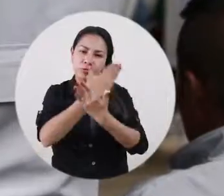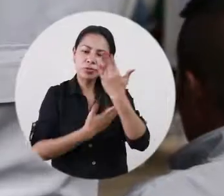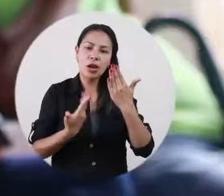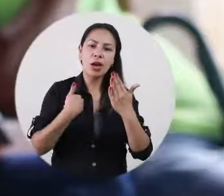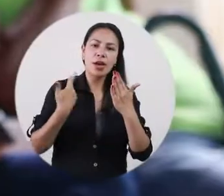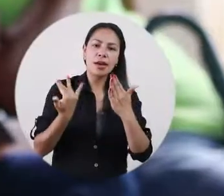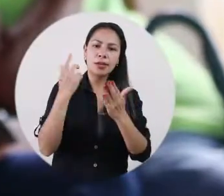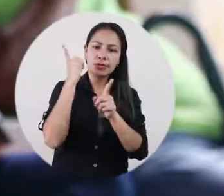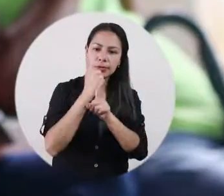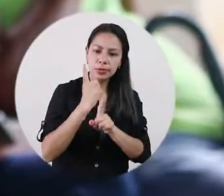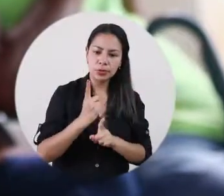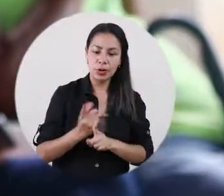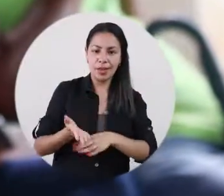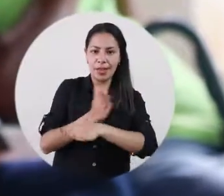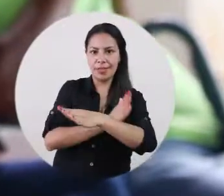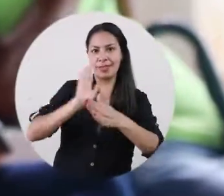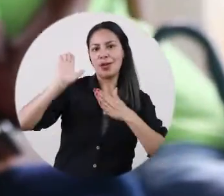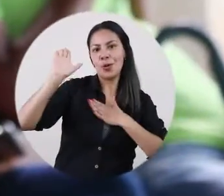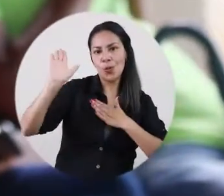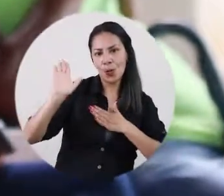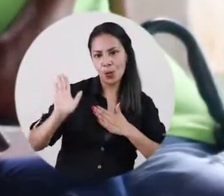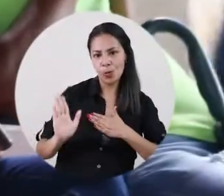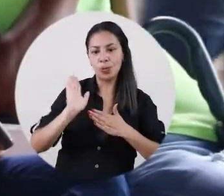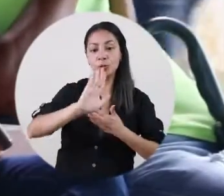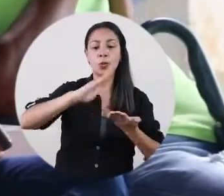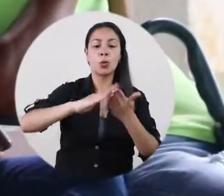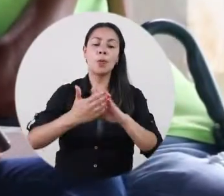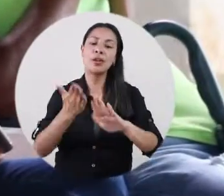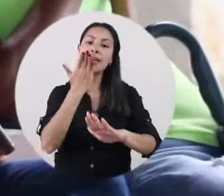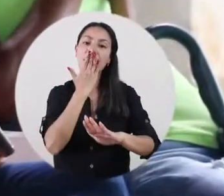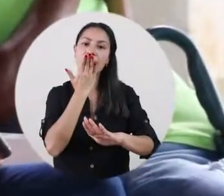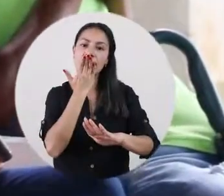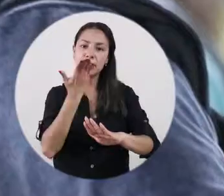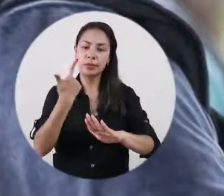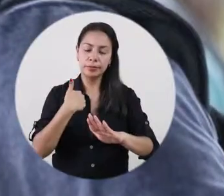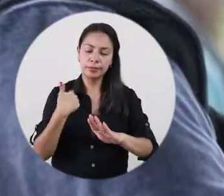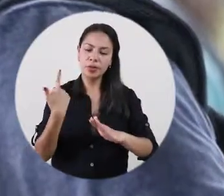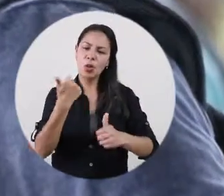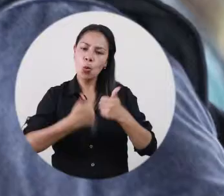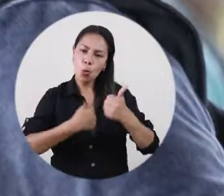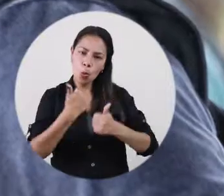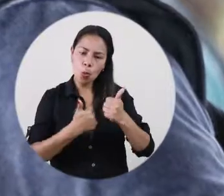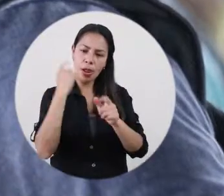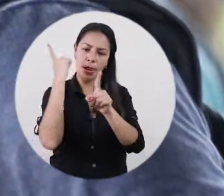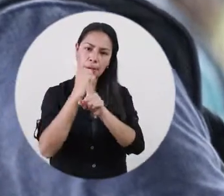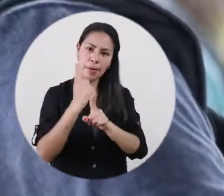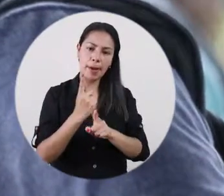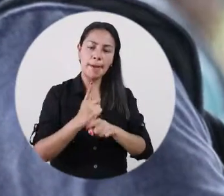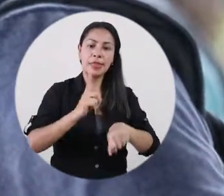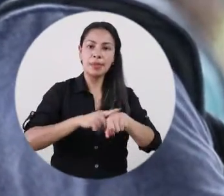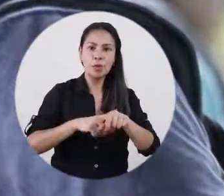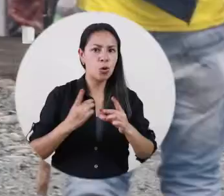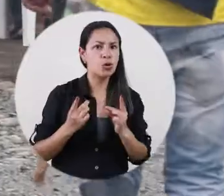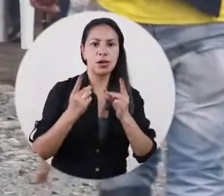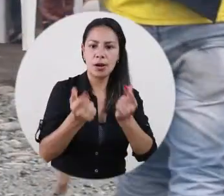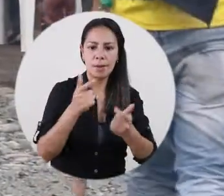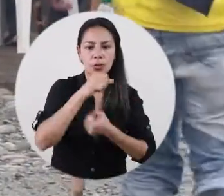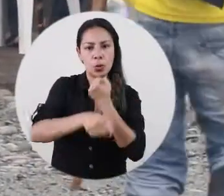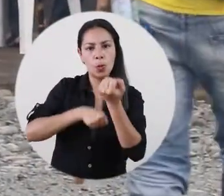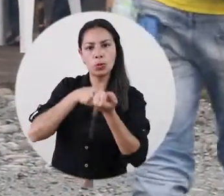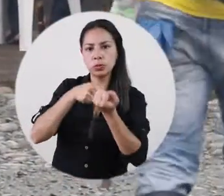los avances en los compromisos adquiridos con estas comunidades y se estableció una hoja de ruta para materializar en el menor tiempo